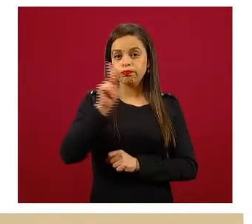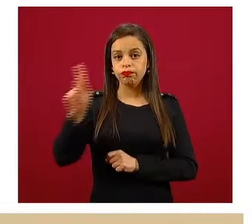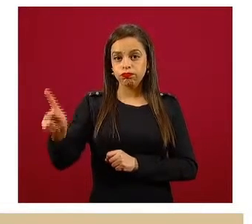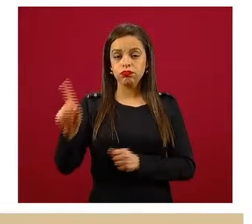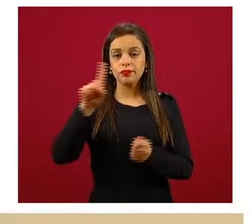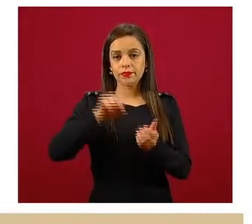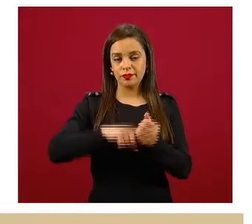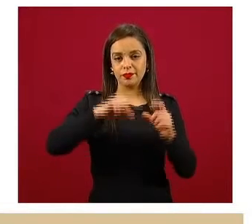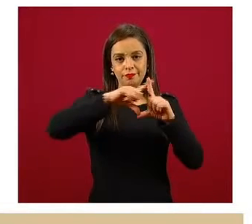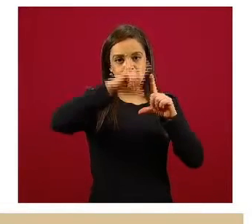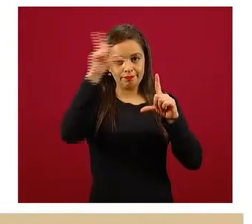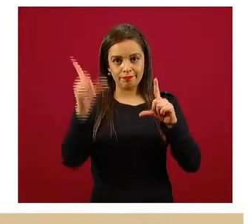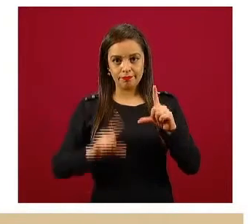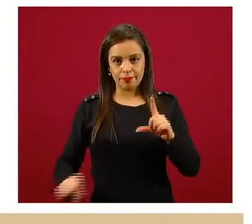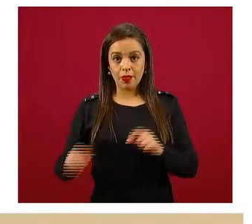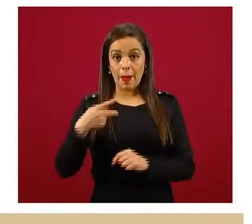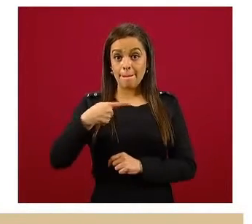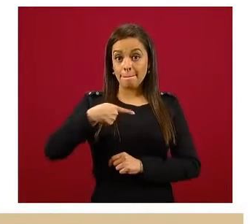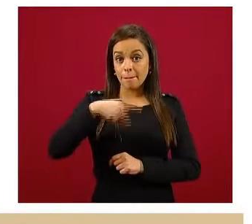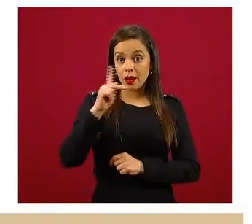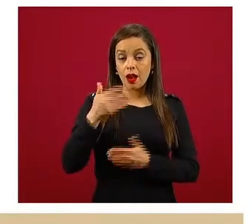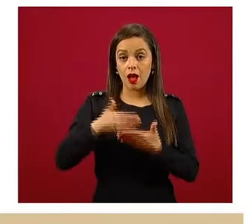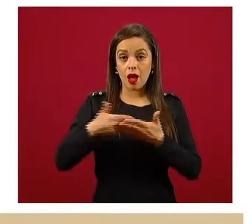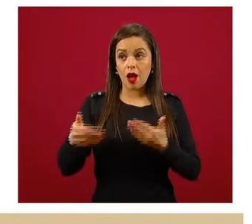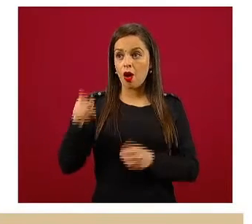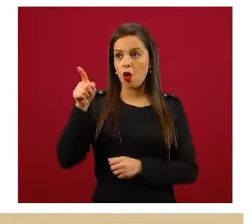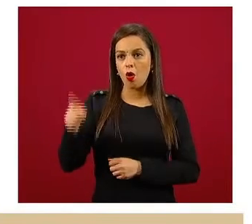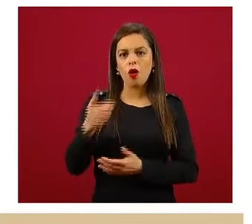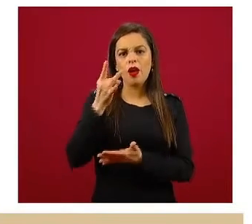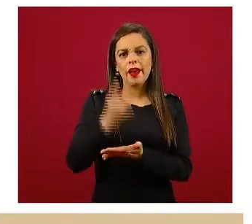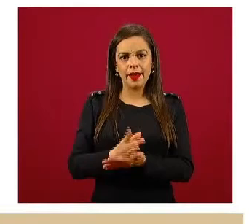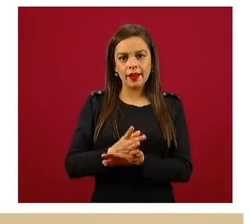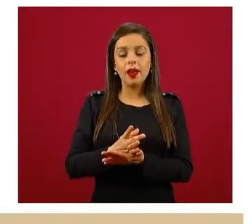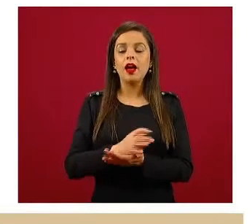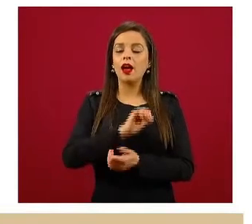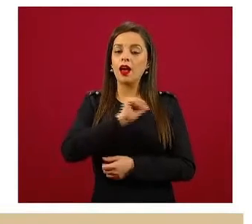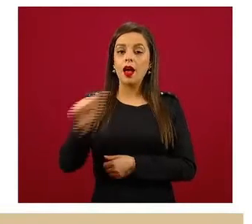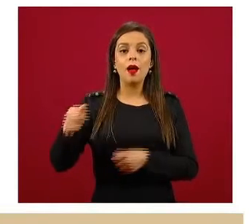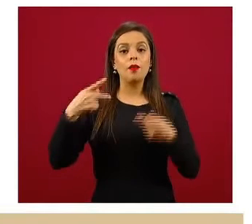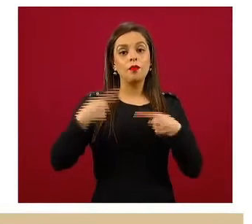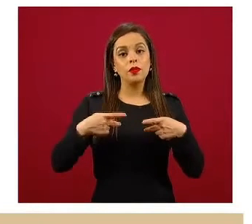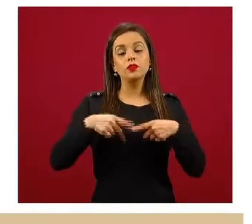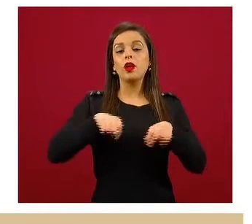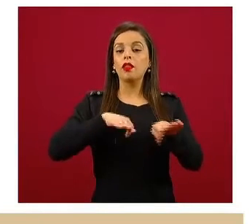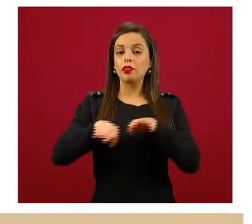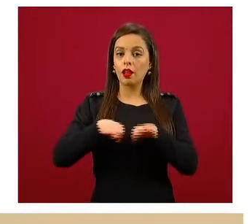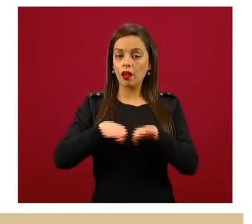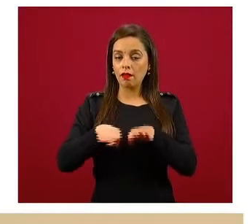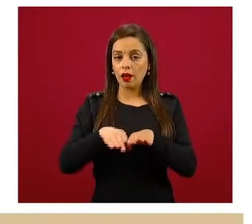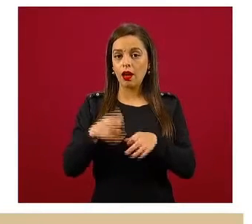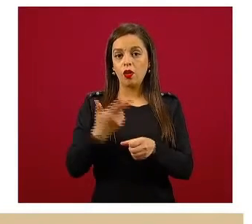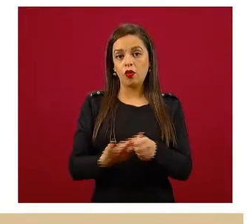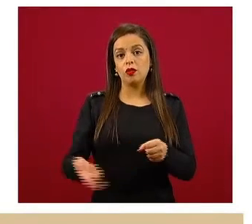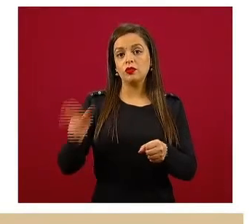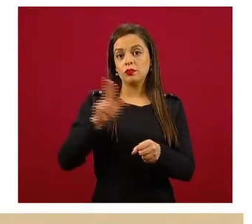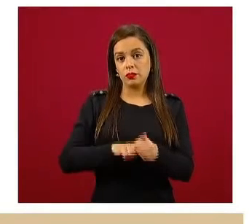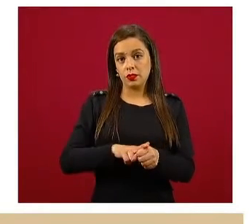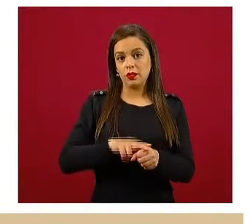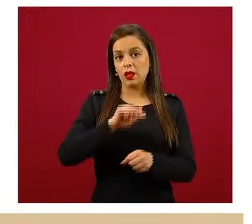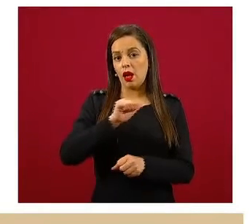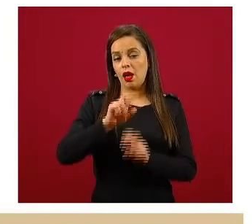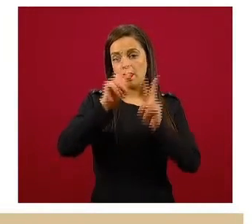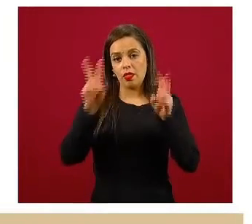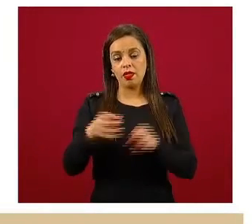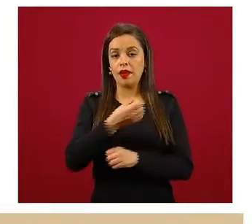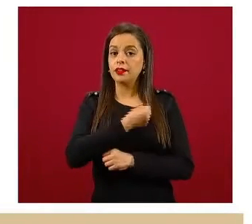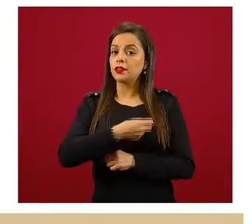nacional, pero ahora una curva que está solamente construida con personal de salud afectado, y podemos ver